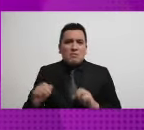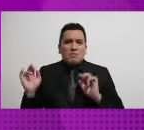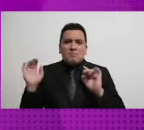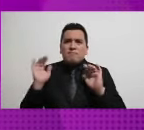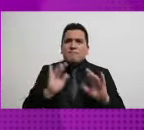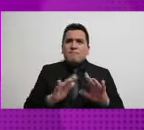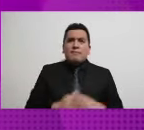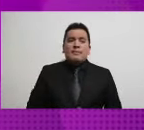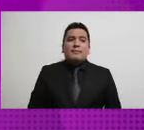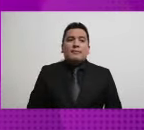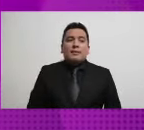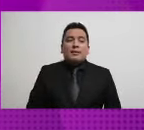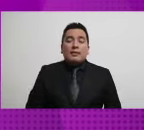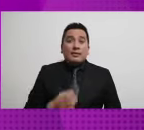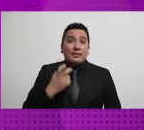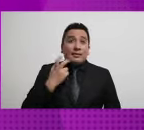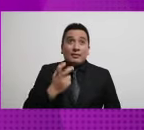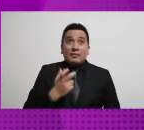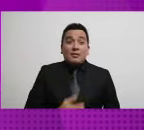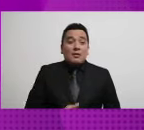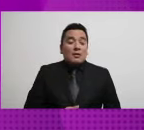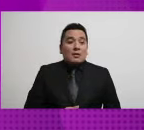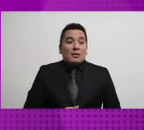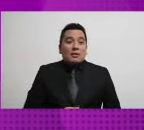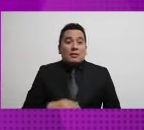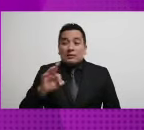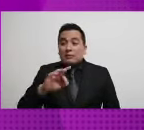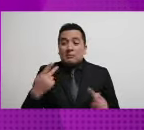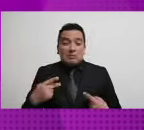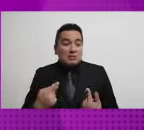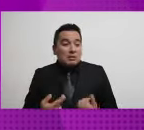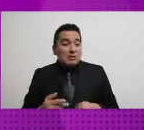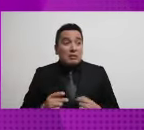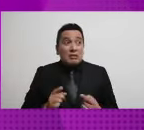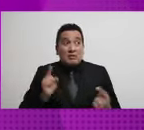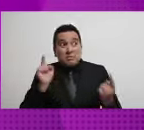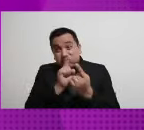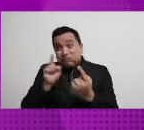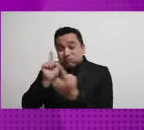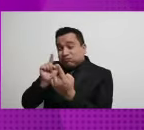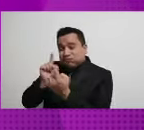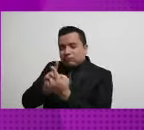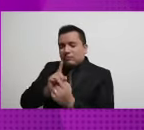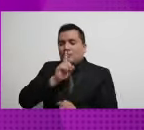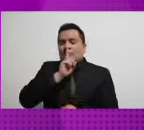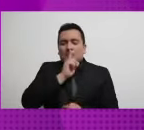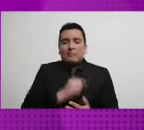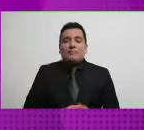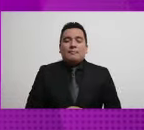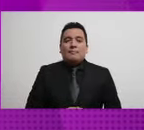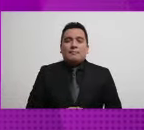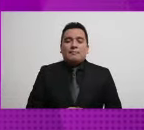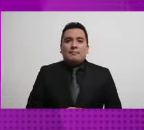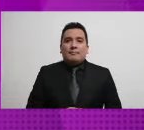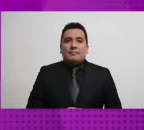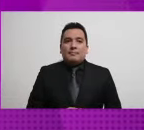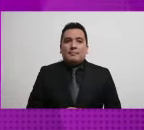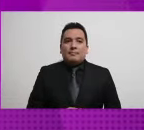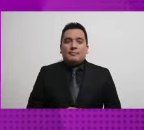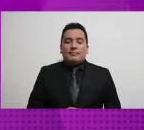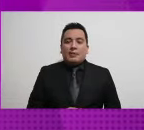afluencia en el voto y así pues no permitir que tengan más contacto con la sociedad o tengan